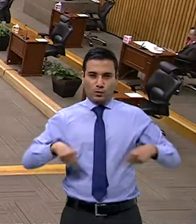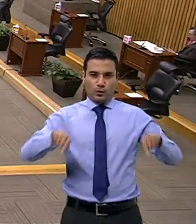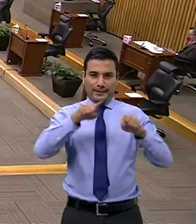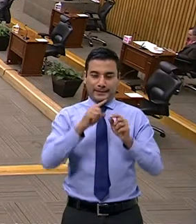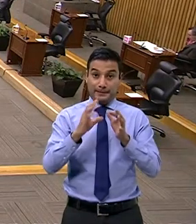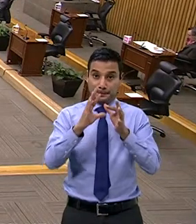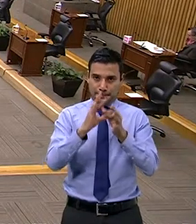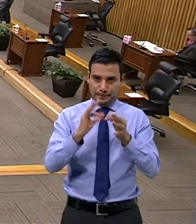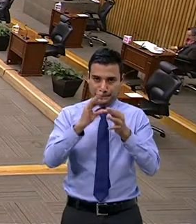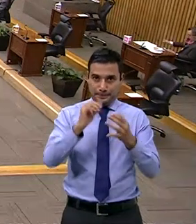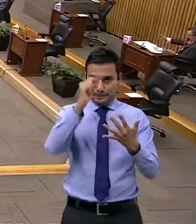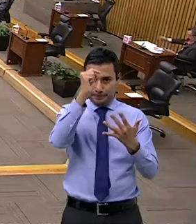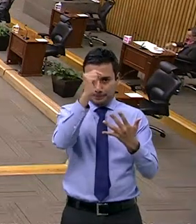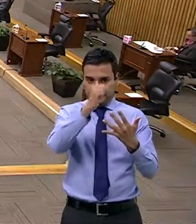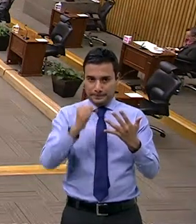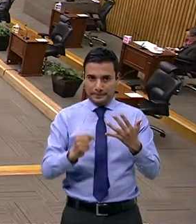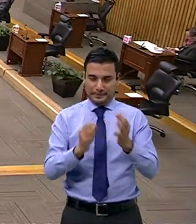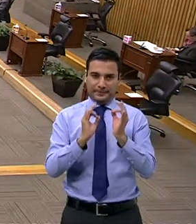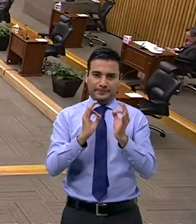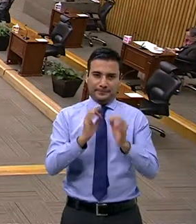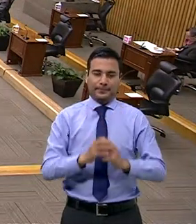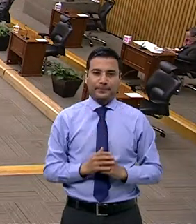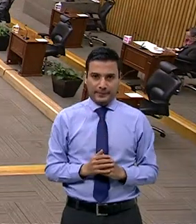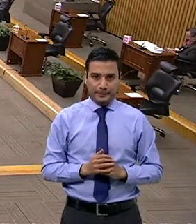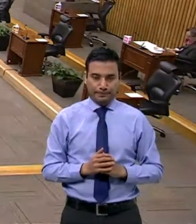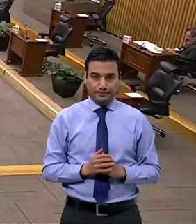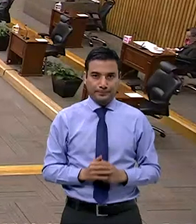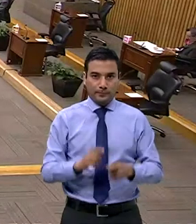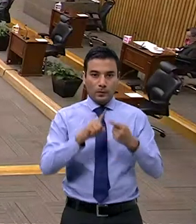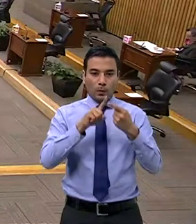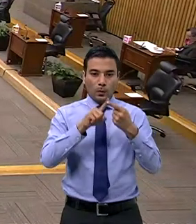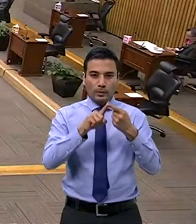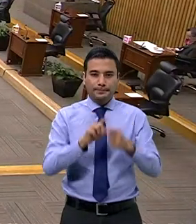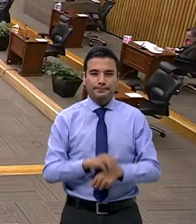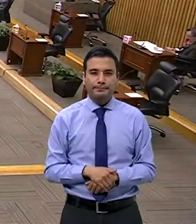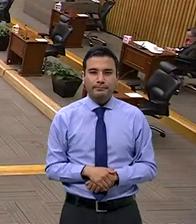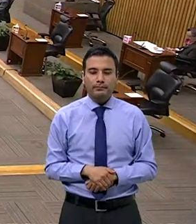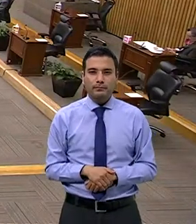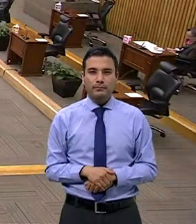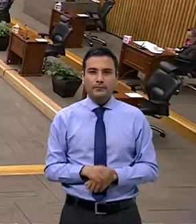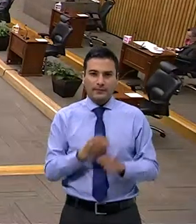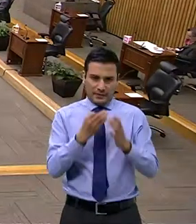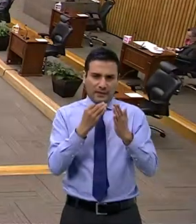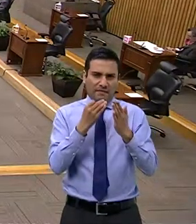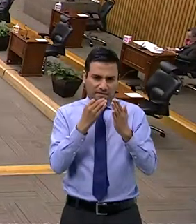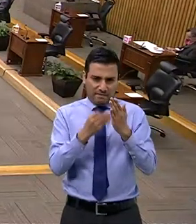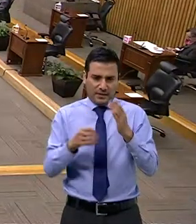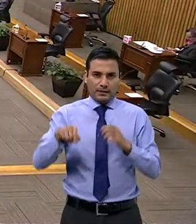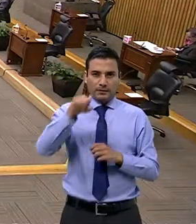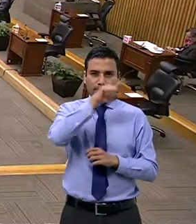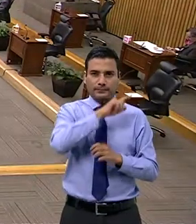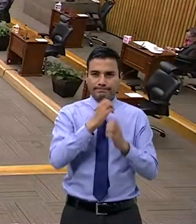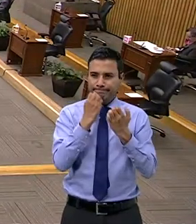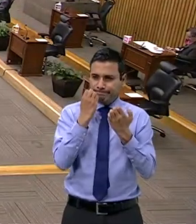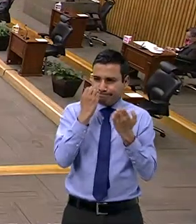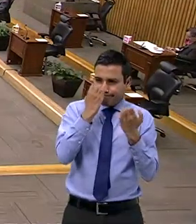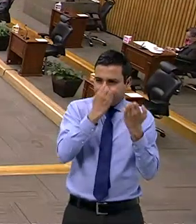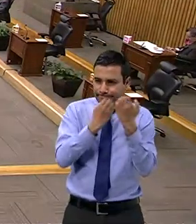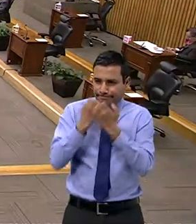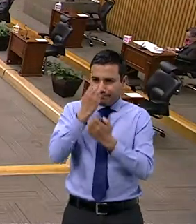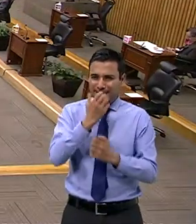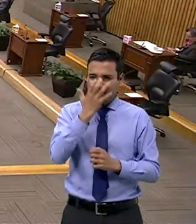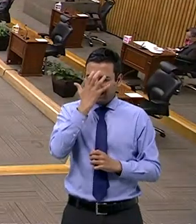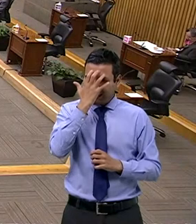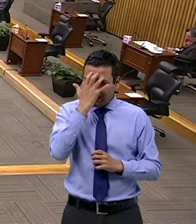primero que terrible que en lugar de hacer un análisis serio y buscar y